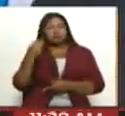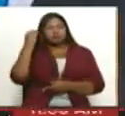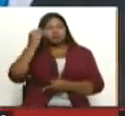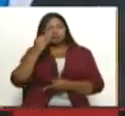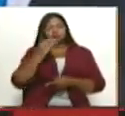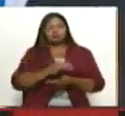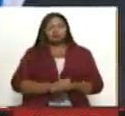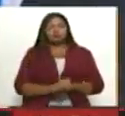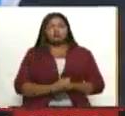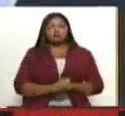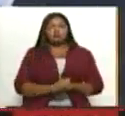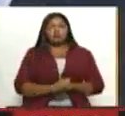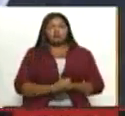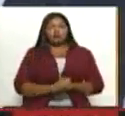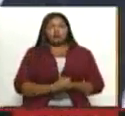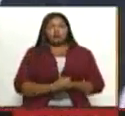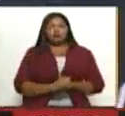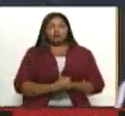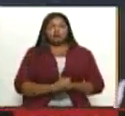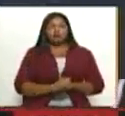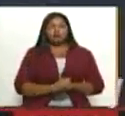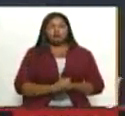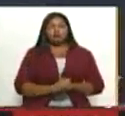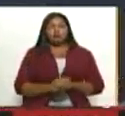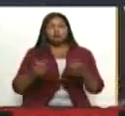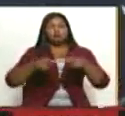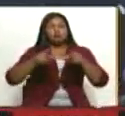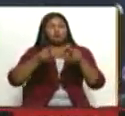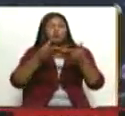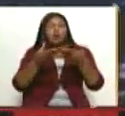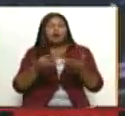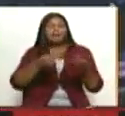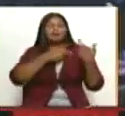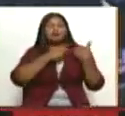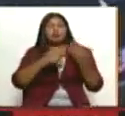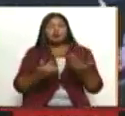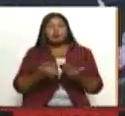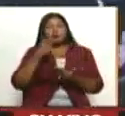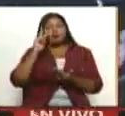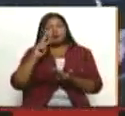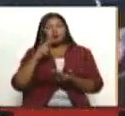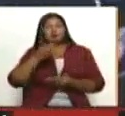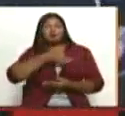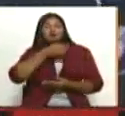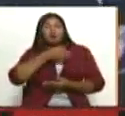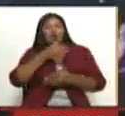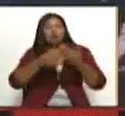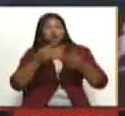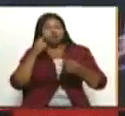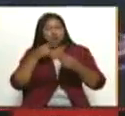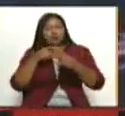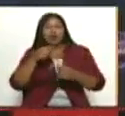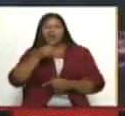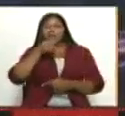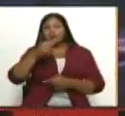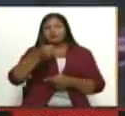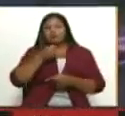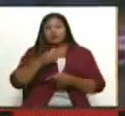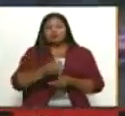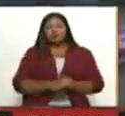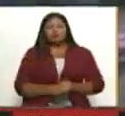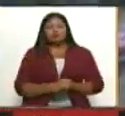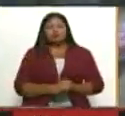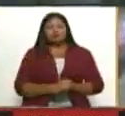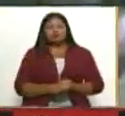ustedes y a los estados y organismos que representan, a la sociedad, a la prensa, todo esto tiene